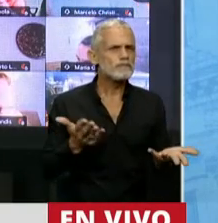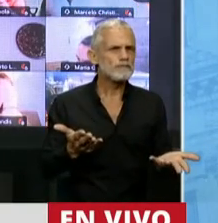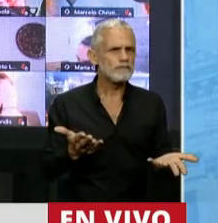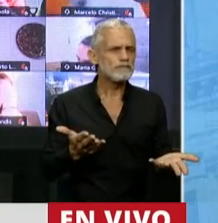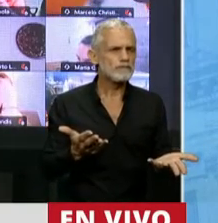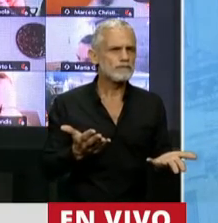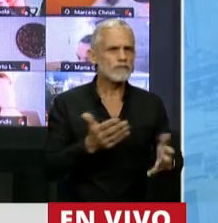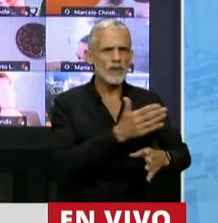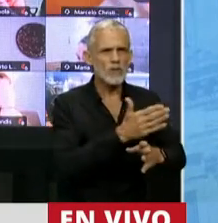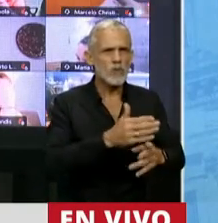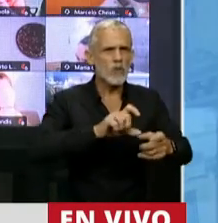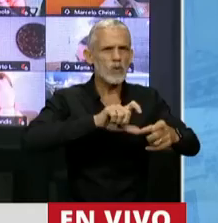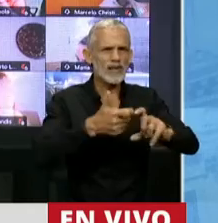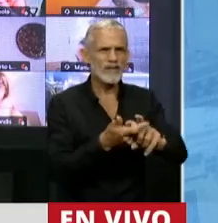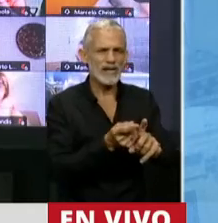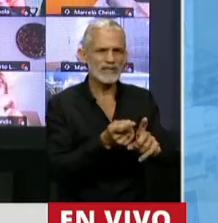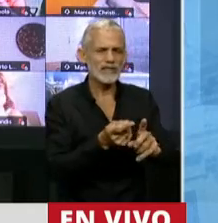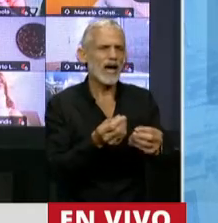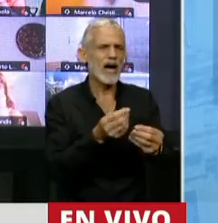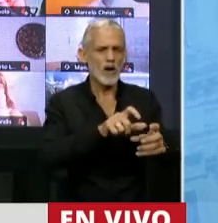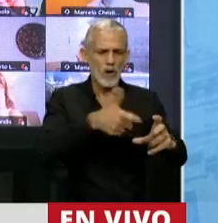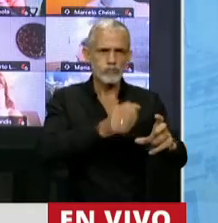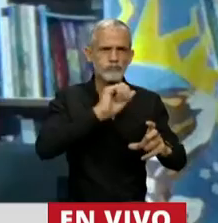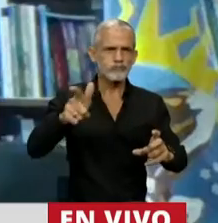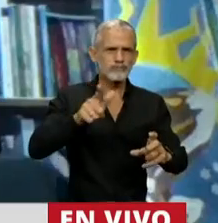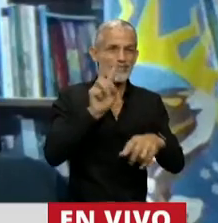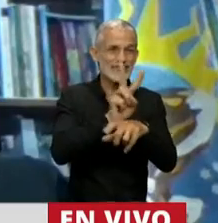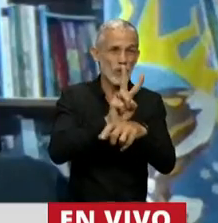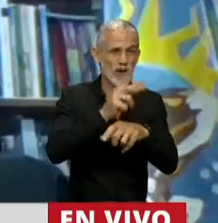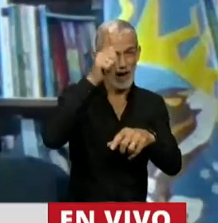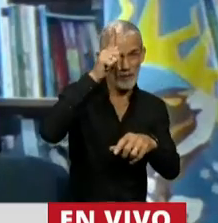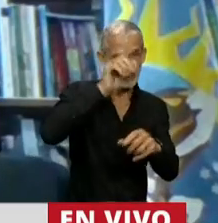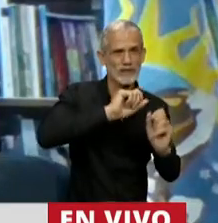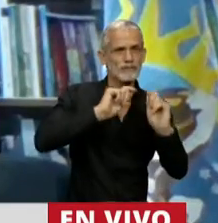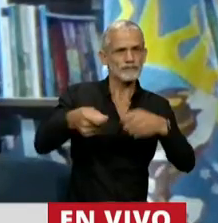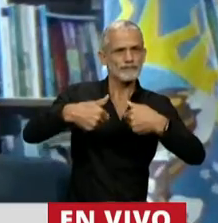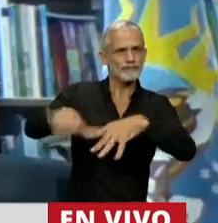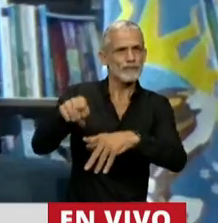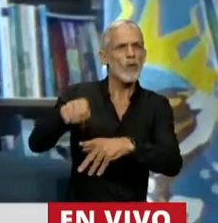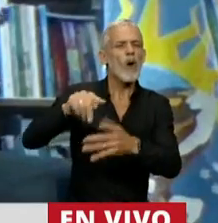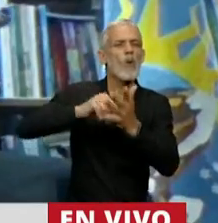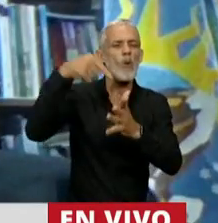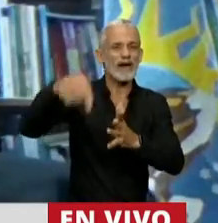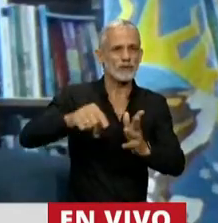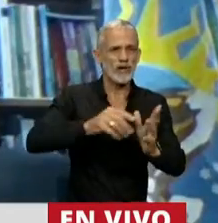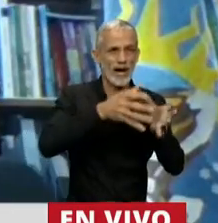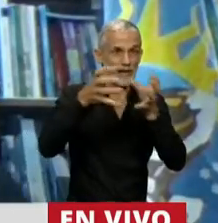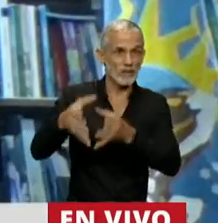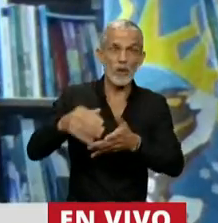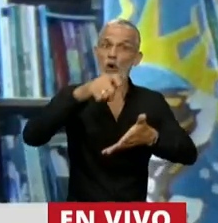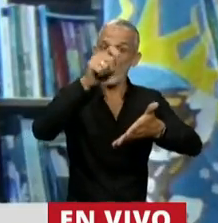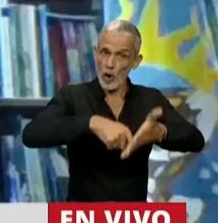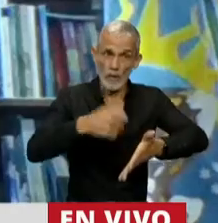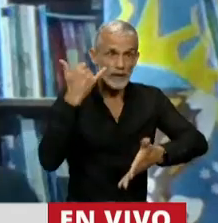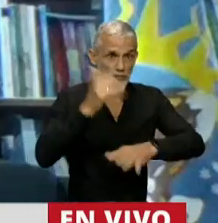entonces con la transferencia del Servicio de Seguridad a la Ciudad Autónoma de Buenos Aires? Se firmó el